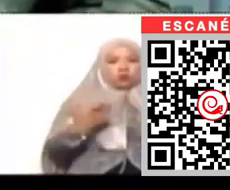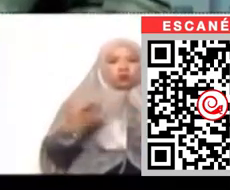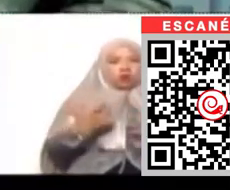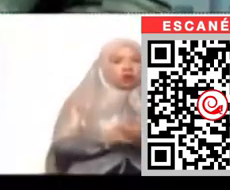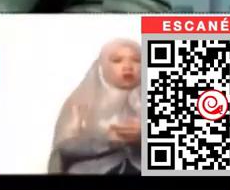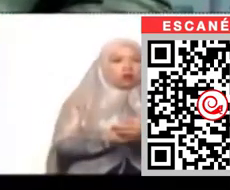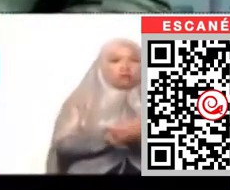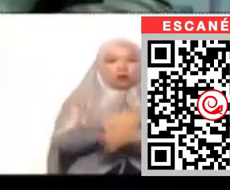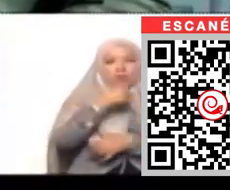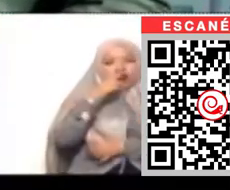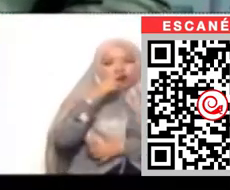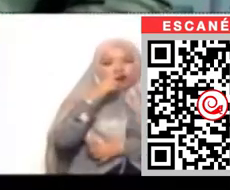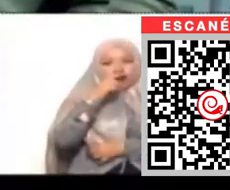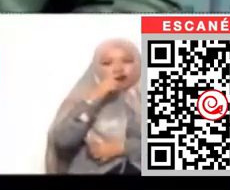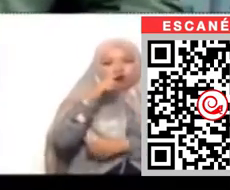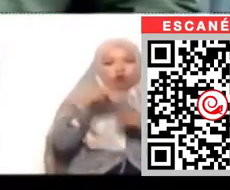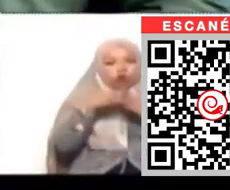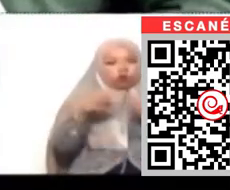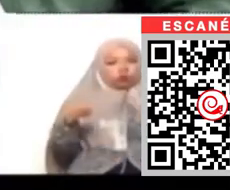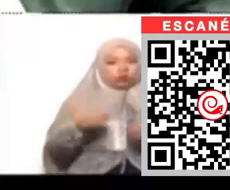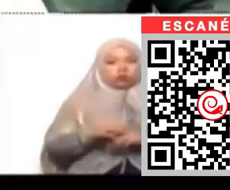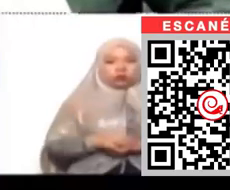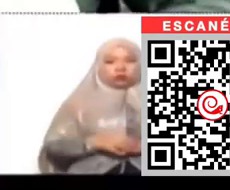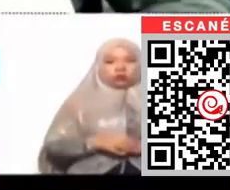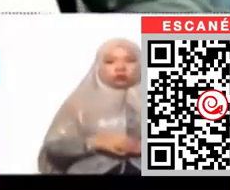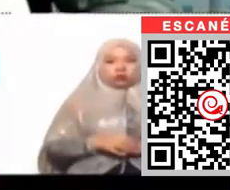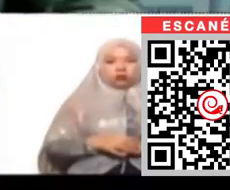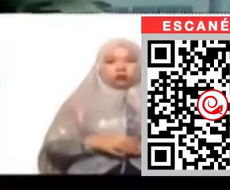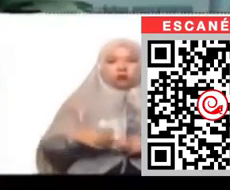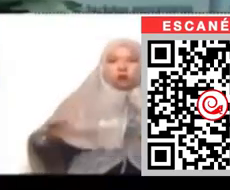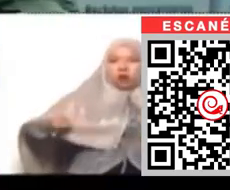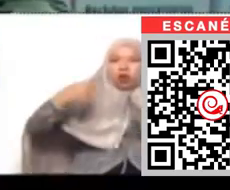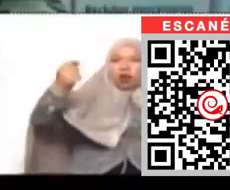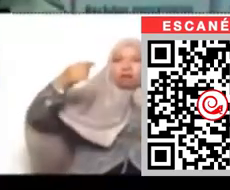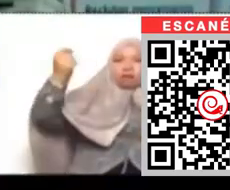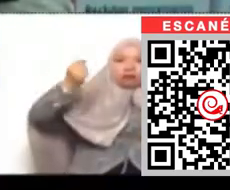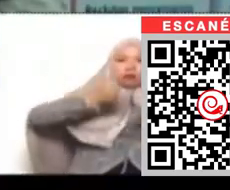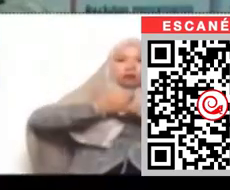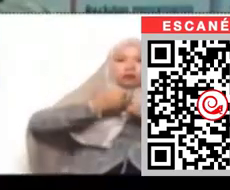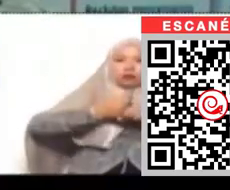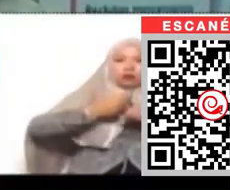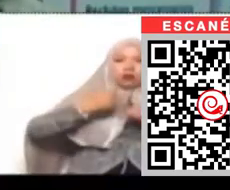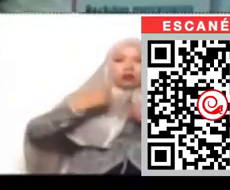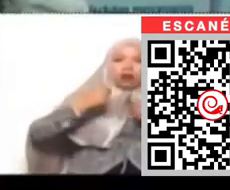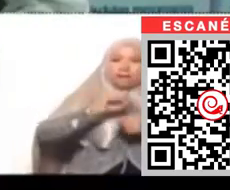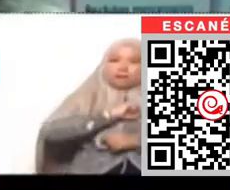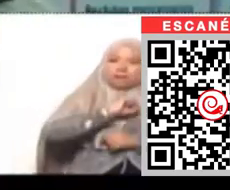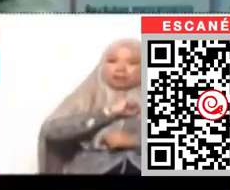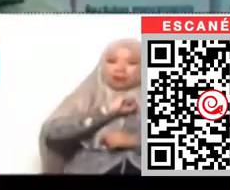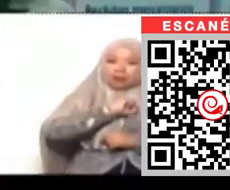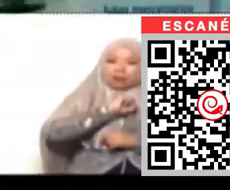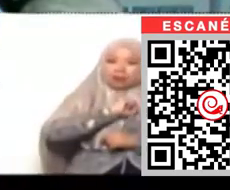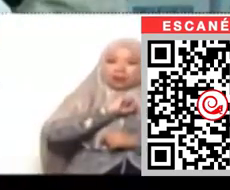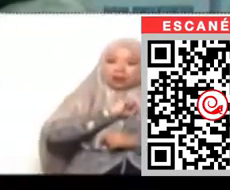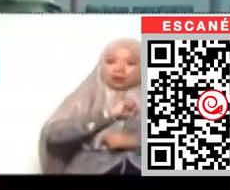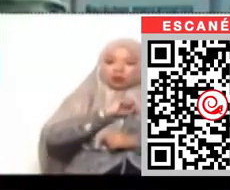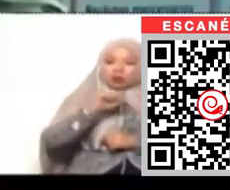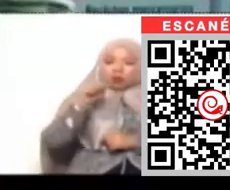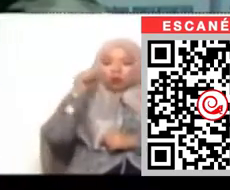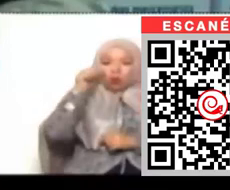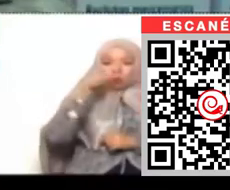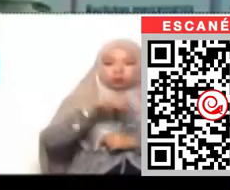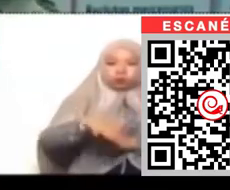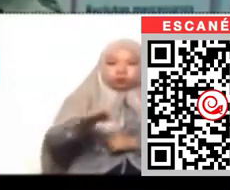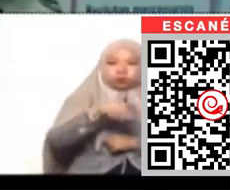Maduro, me dijo. Todos. Y entonces las campañas en las redes para crear zozobra en Santa Cruz, en